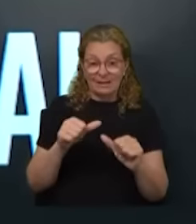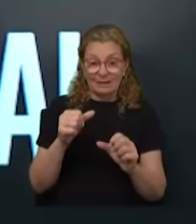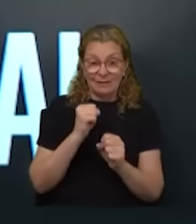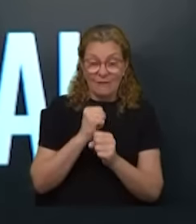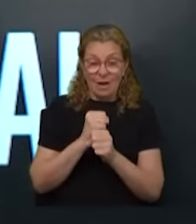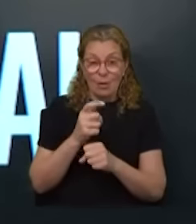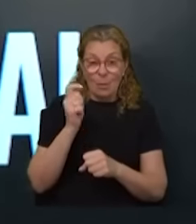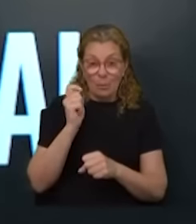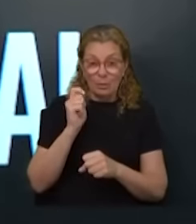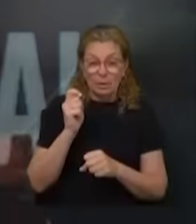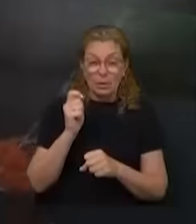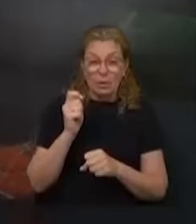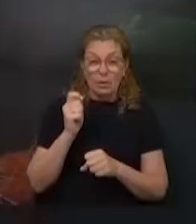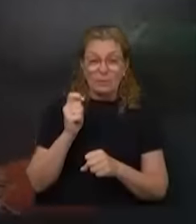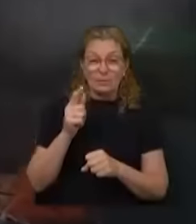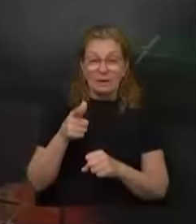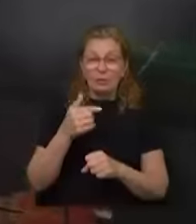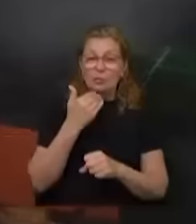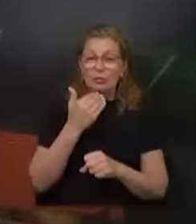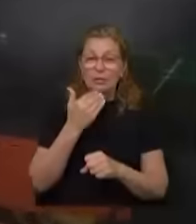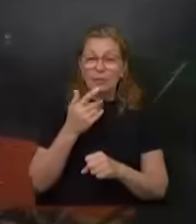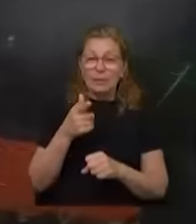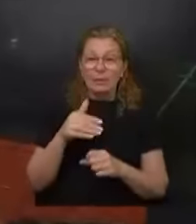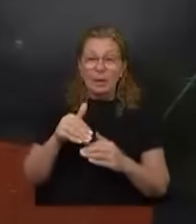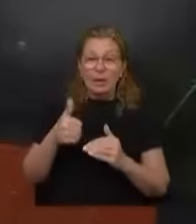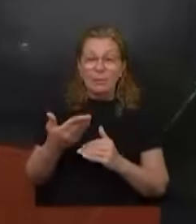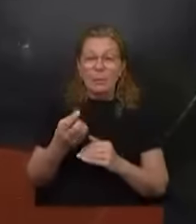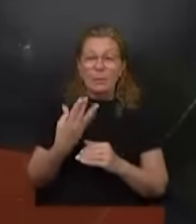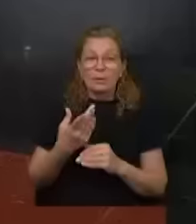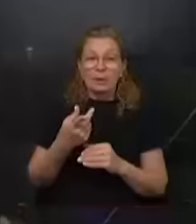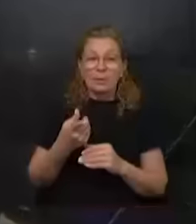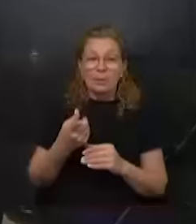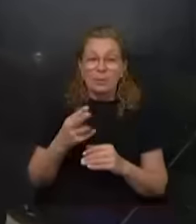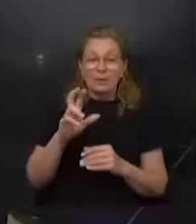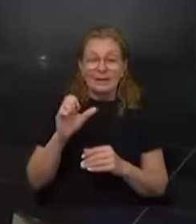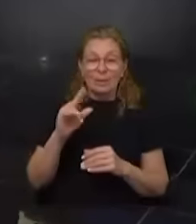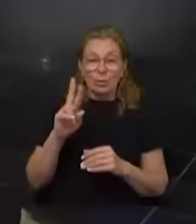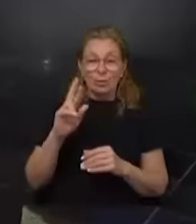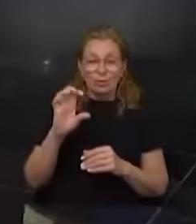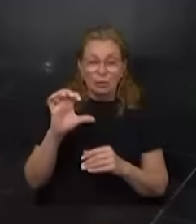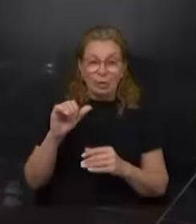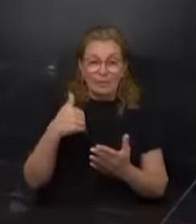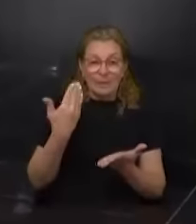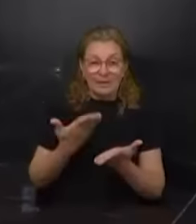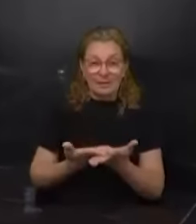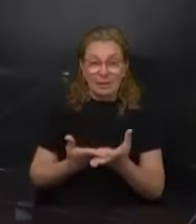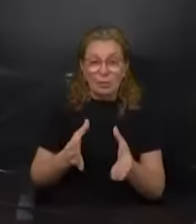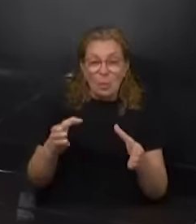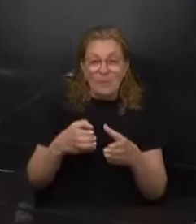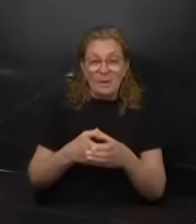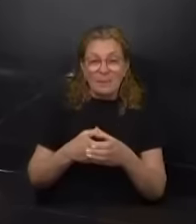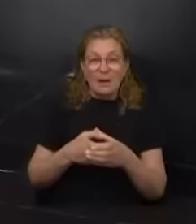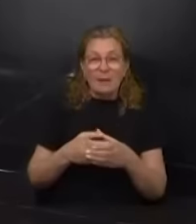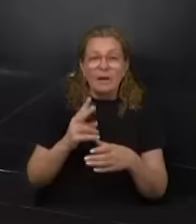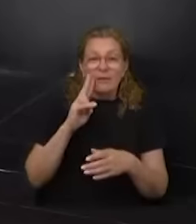públicos aunque como se sabe esto no va a ser efectivo porque hay un recurso que se va a presentar ante la suprema corte y habrá que aguardar